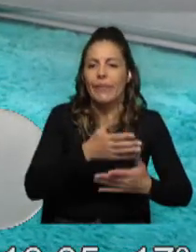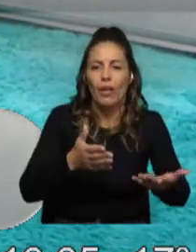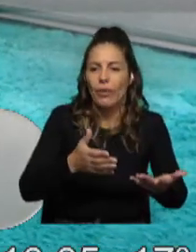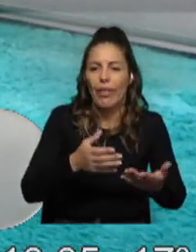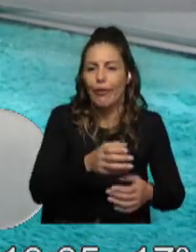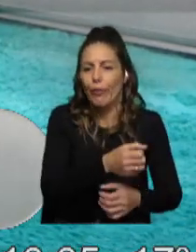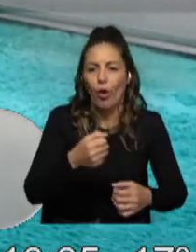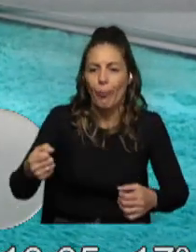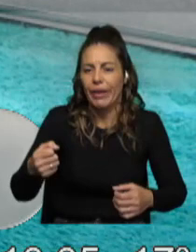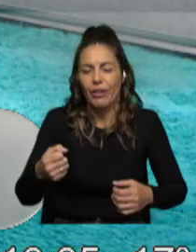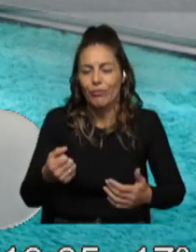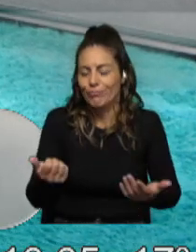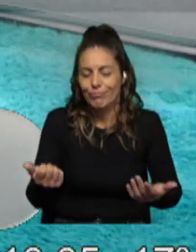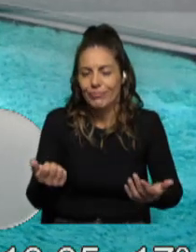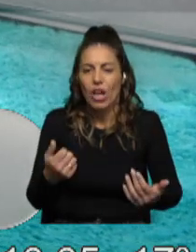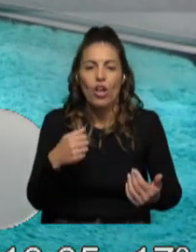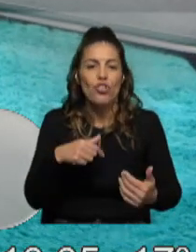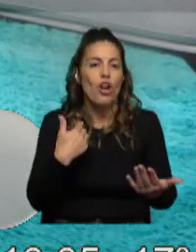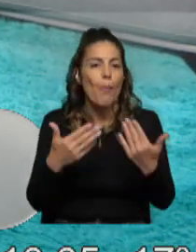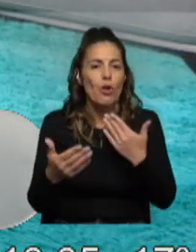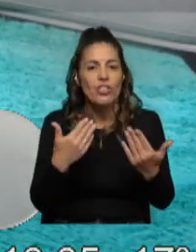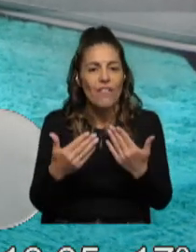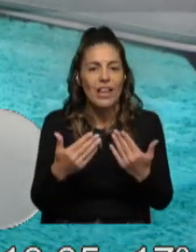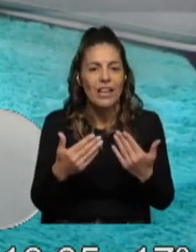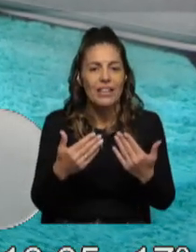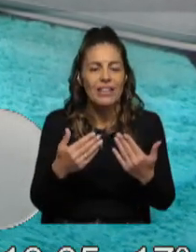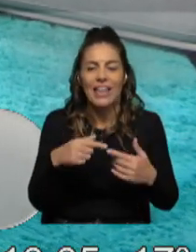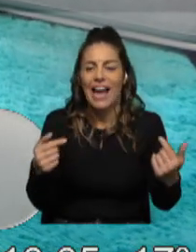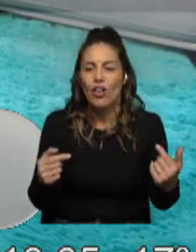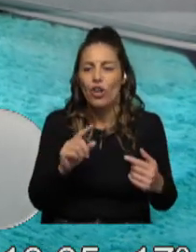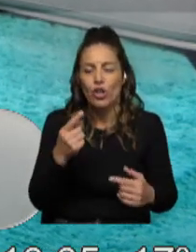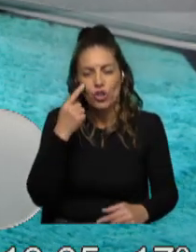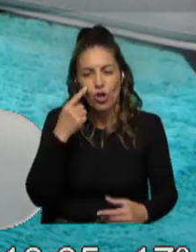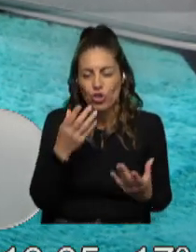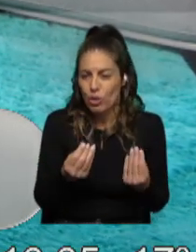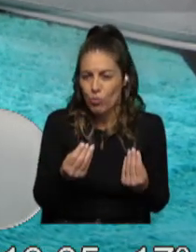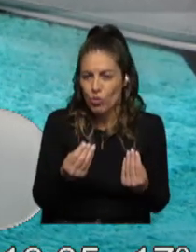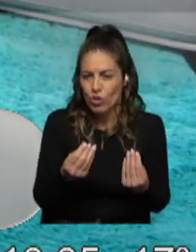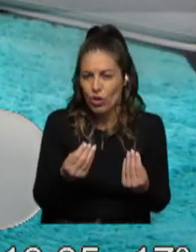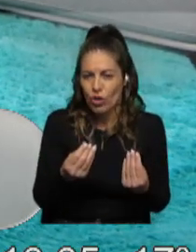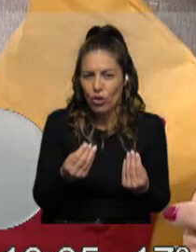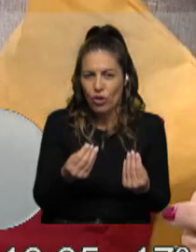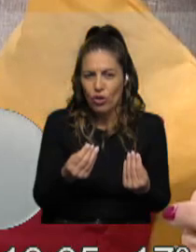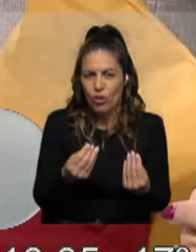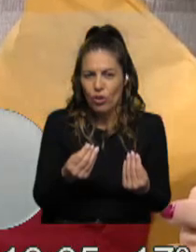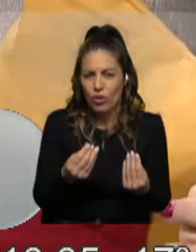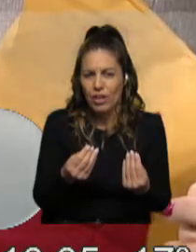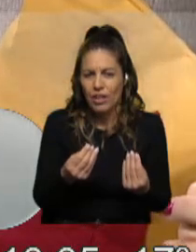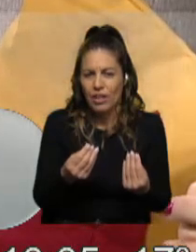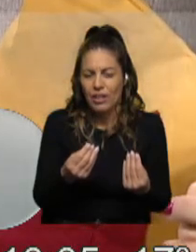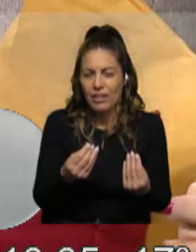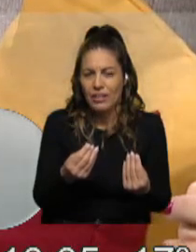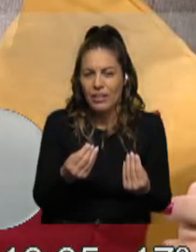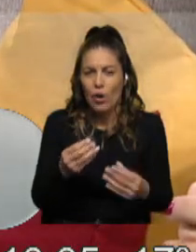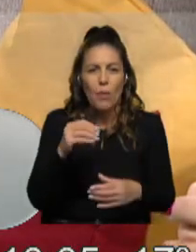casa. Claro. Lo que nosotros vamos a hablar es también que es algo que no sale mucho, o sea, obviamente se denuncia muy poco. ¿Tiene alguna